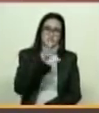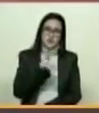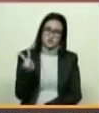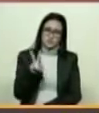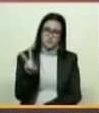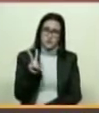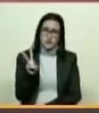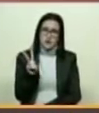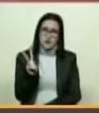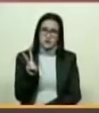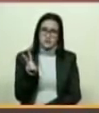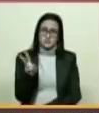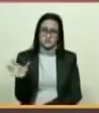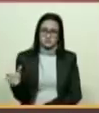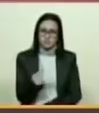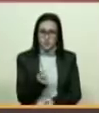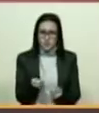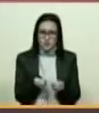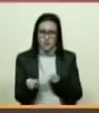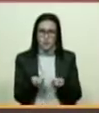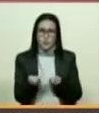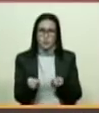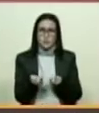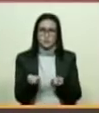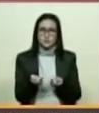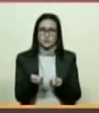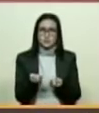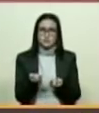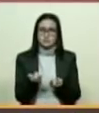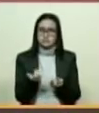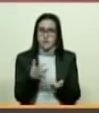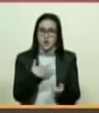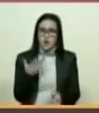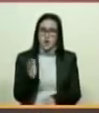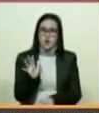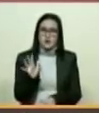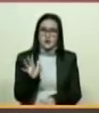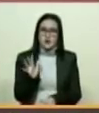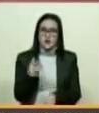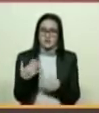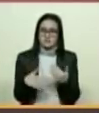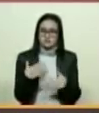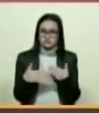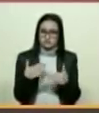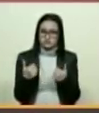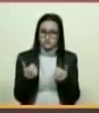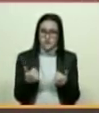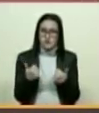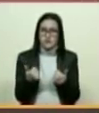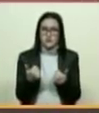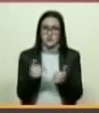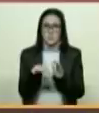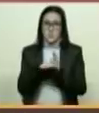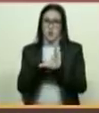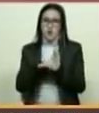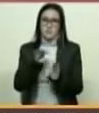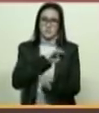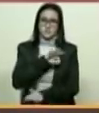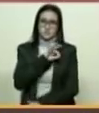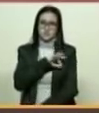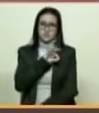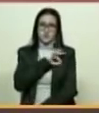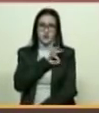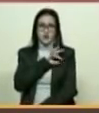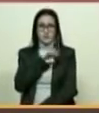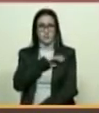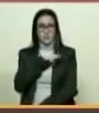la retención de recursos para impedir el desenvolvimiento de los programas sociales del